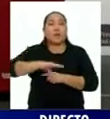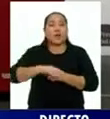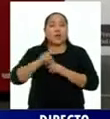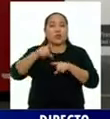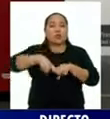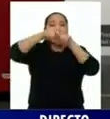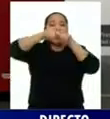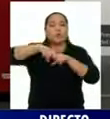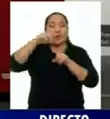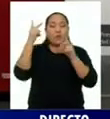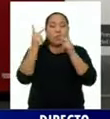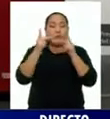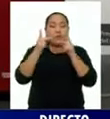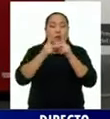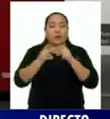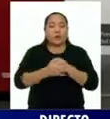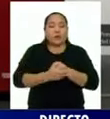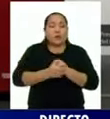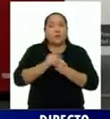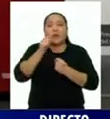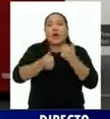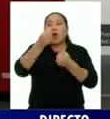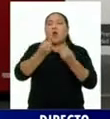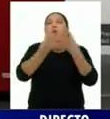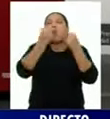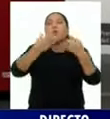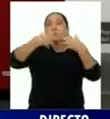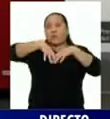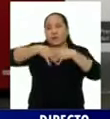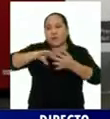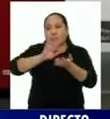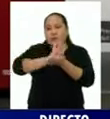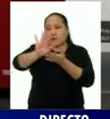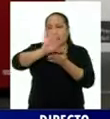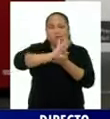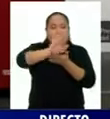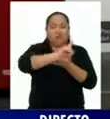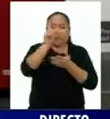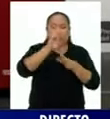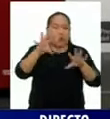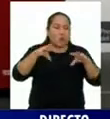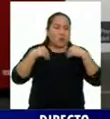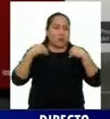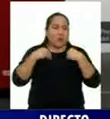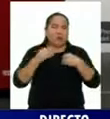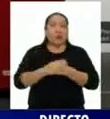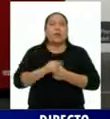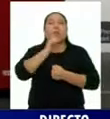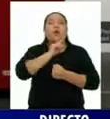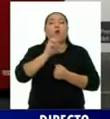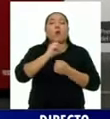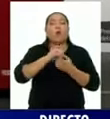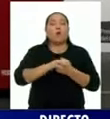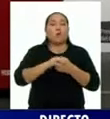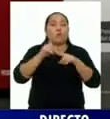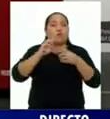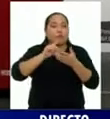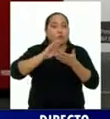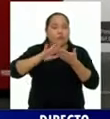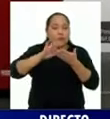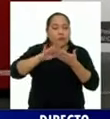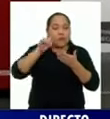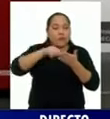consultarle a cuántas empresas el Ministerio de Trabajo le ha rechazado sus solicitudes para suspender a trabajadores. Se conocen algunas, pero queríamos saber si tenían